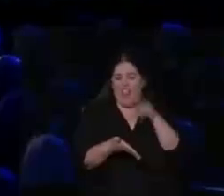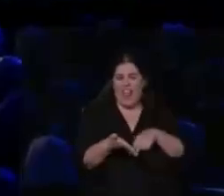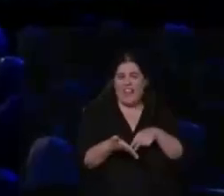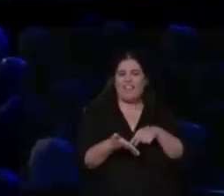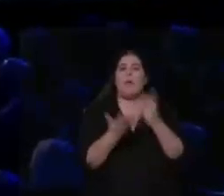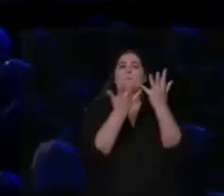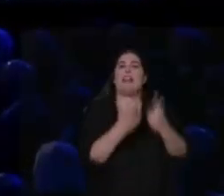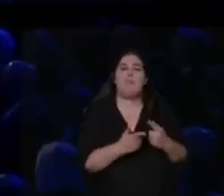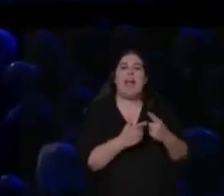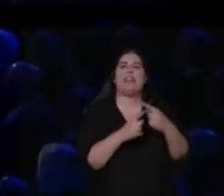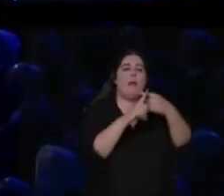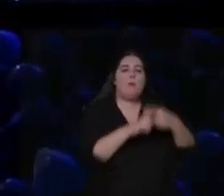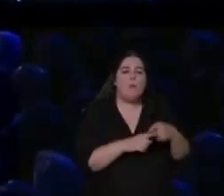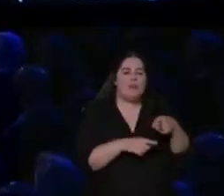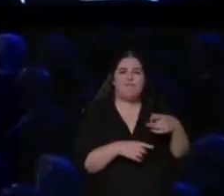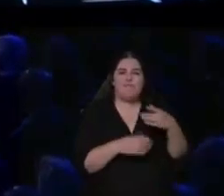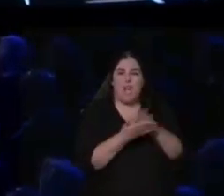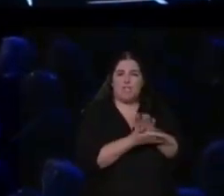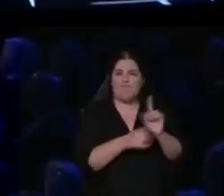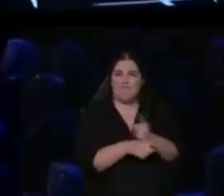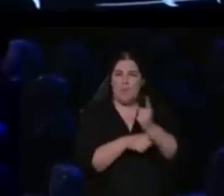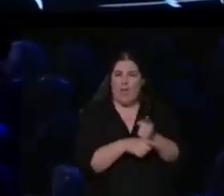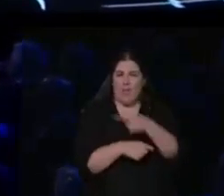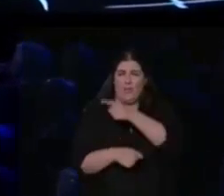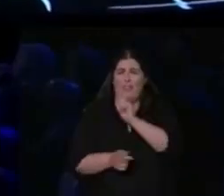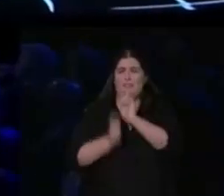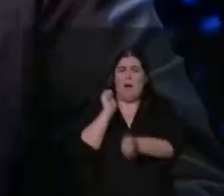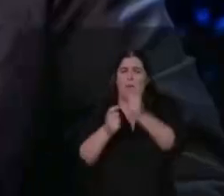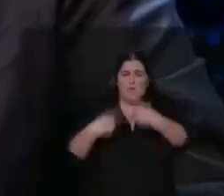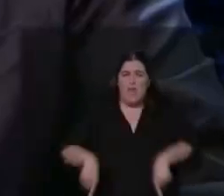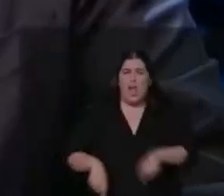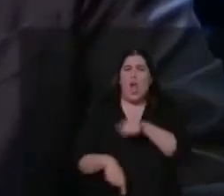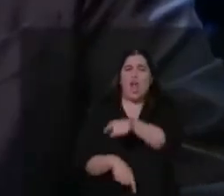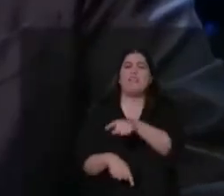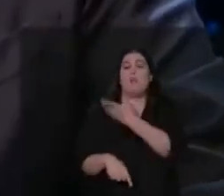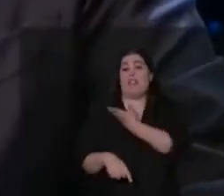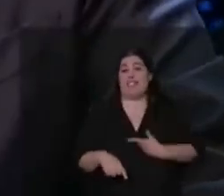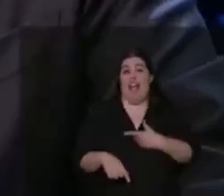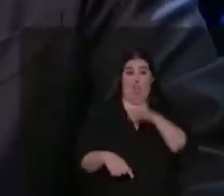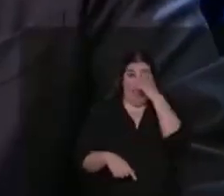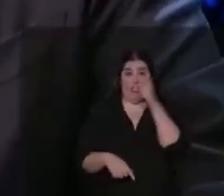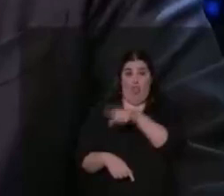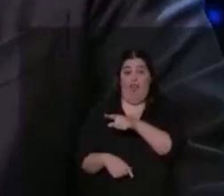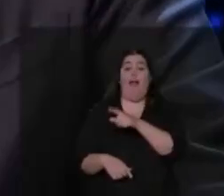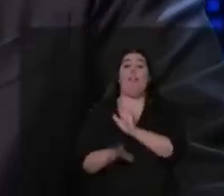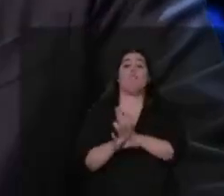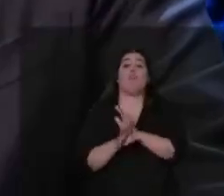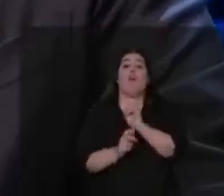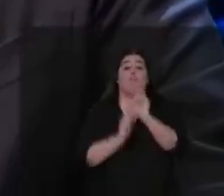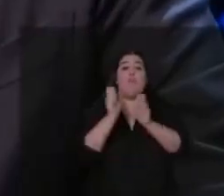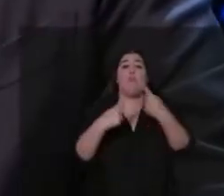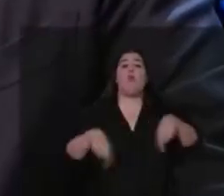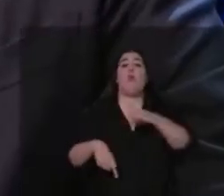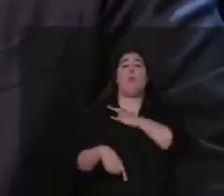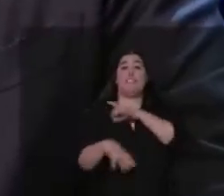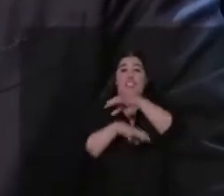un problema de matemática básica? Y ustedes están asignando un montón de recursos desde el Estado Nacional, que va principalmente a las universidades,